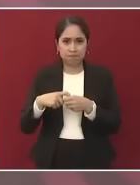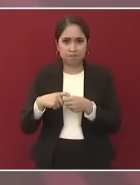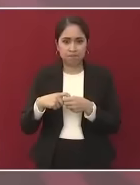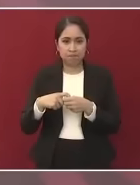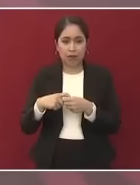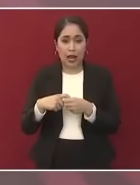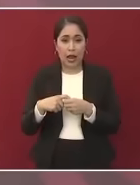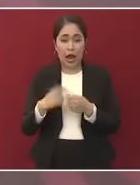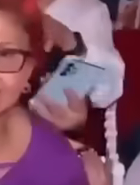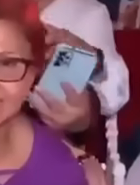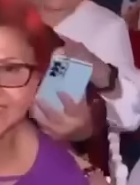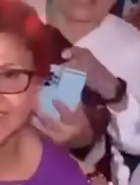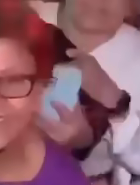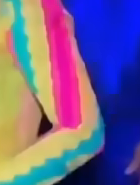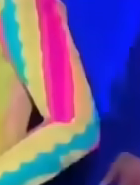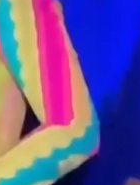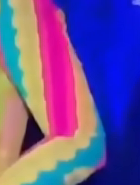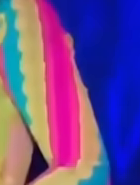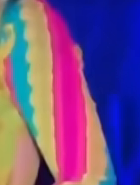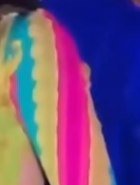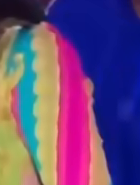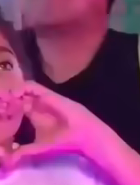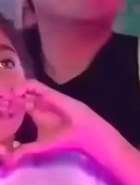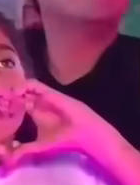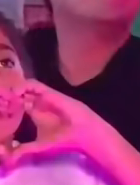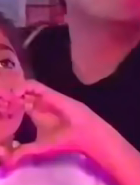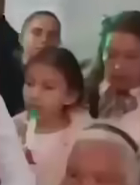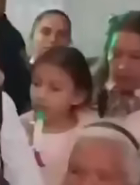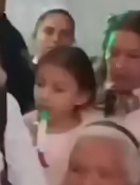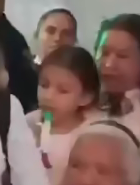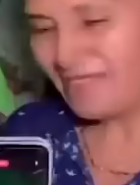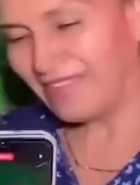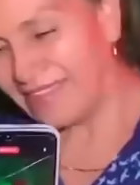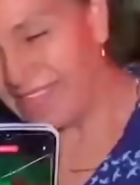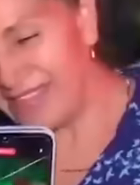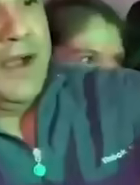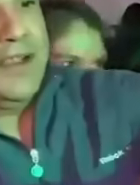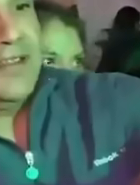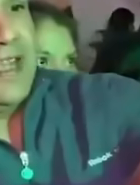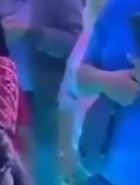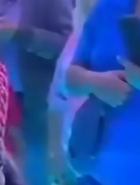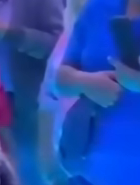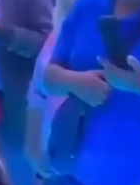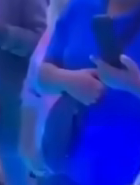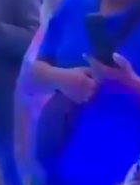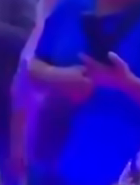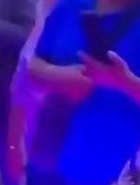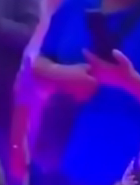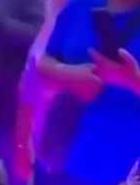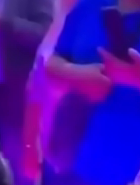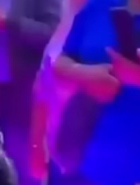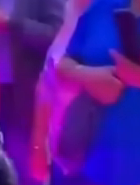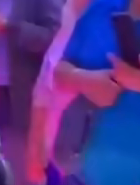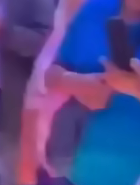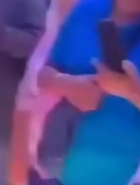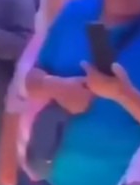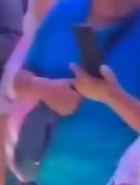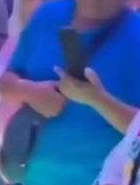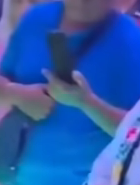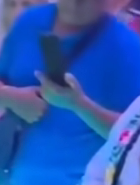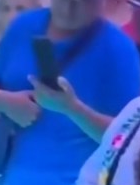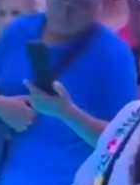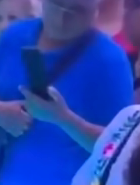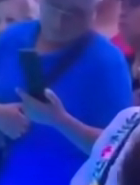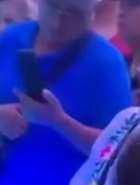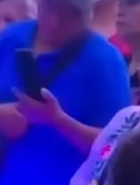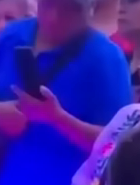estadounidenses por otro lado Y a propósito de las candidaturas en la Ciudad de México las mujeres priístas de la Ciudad de México estallaron